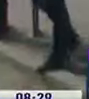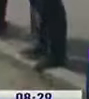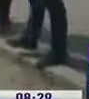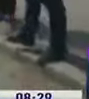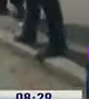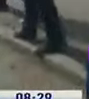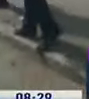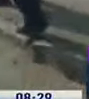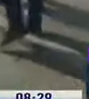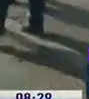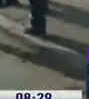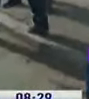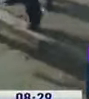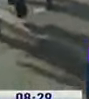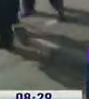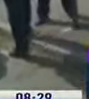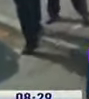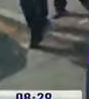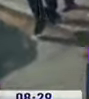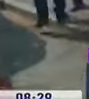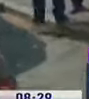¿Tienes el chofer de este caso? Yes. Wow.